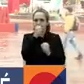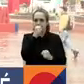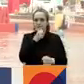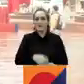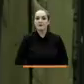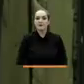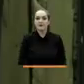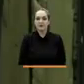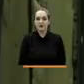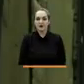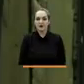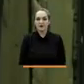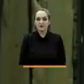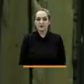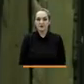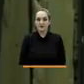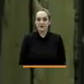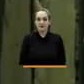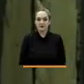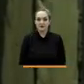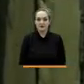24/7.